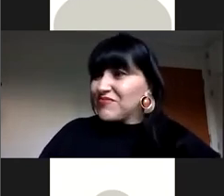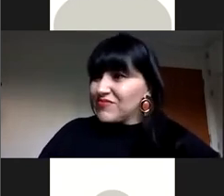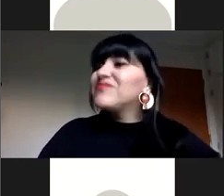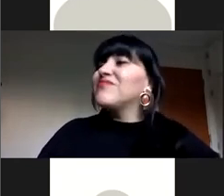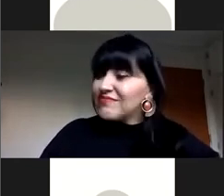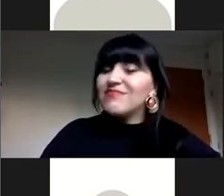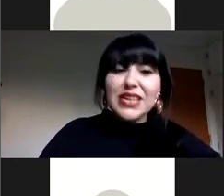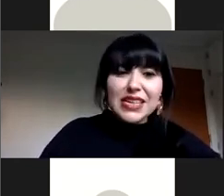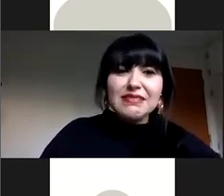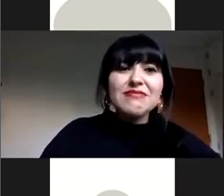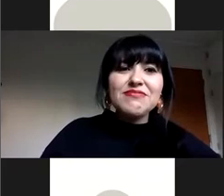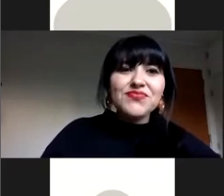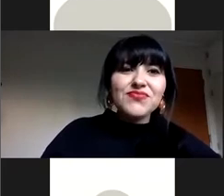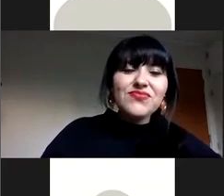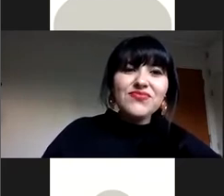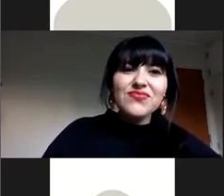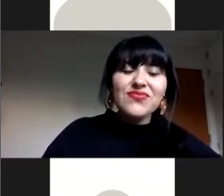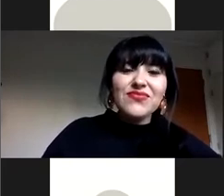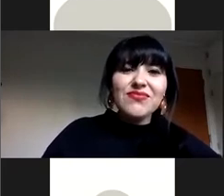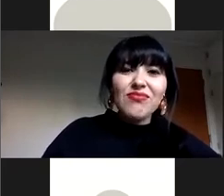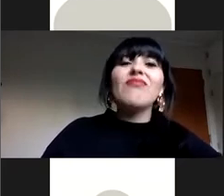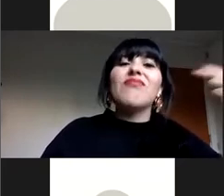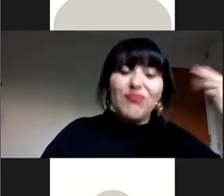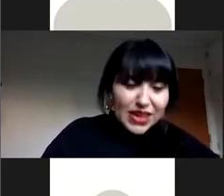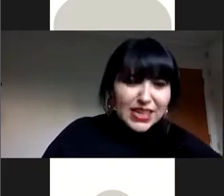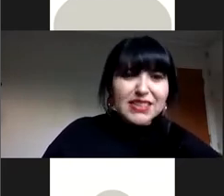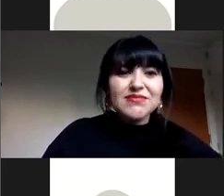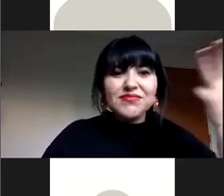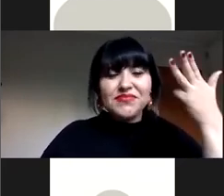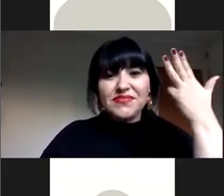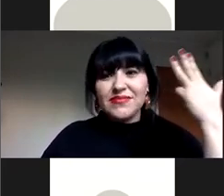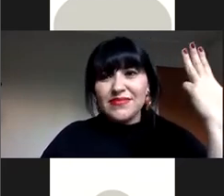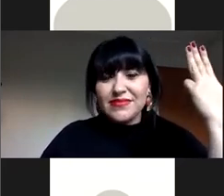obtención. Clenia nos habla de la disponibilidad. Bien.